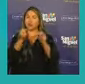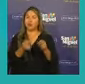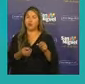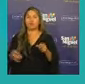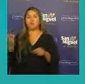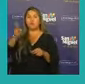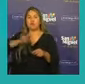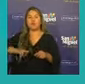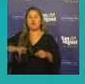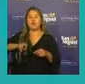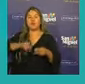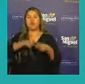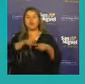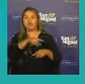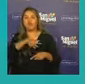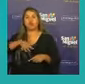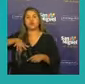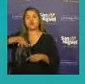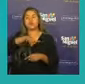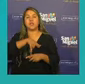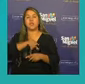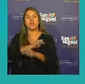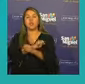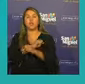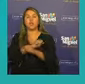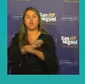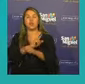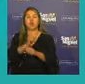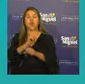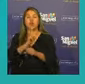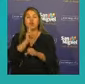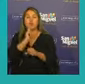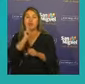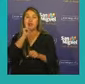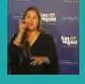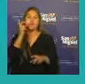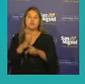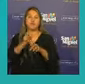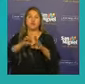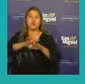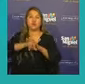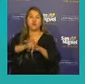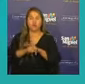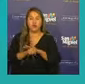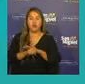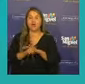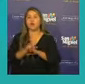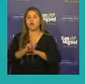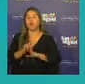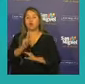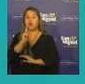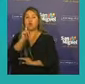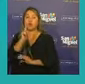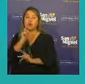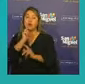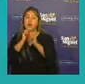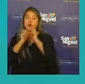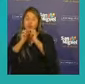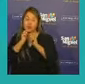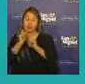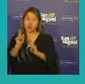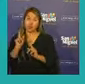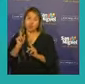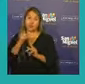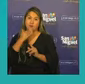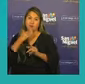mejor forma y no tener que delinquir nunca más, lo que es un delincuente menos, un riesgo menos también en la calle.